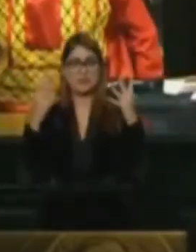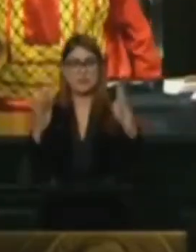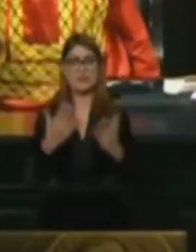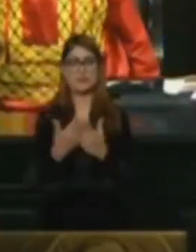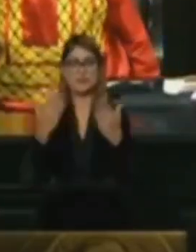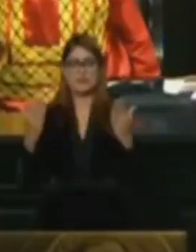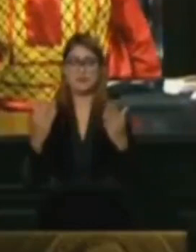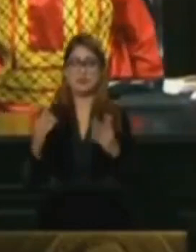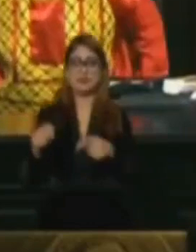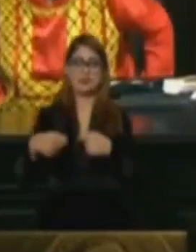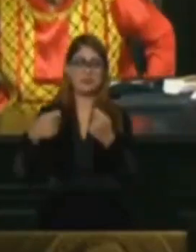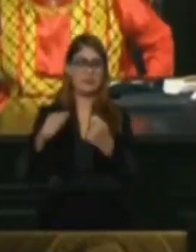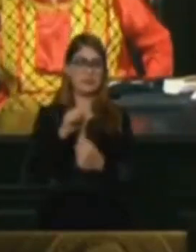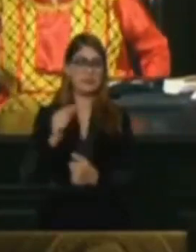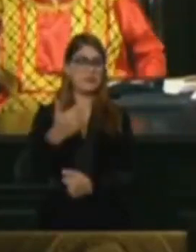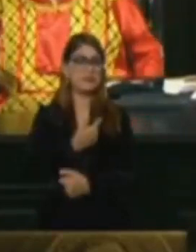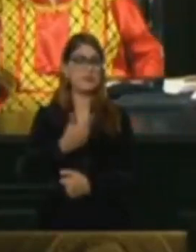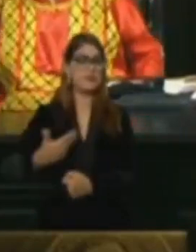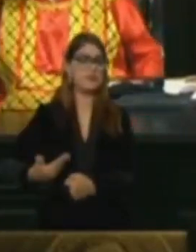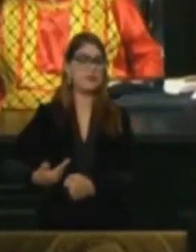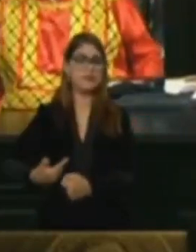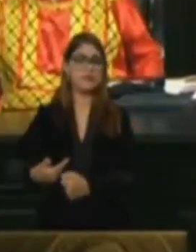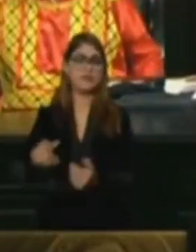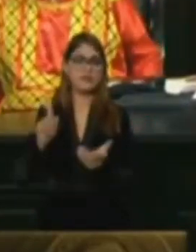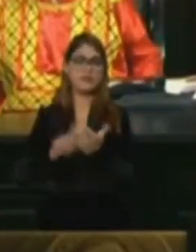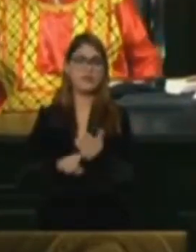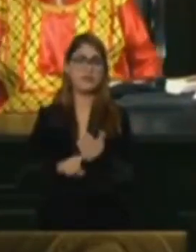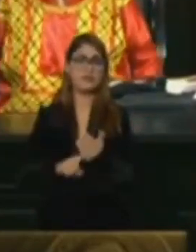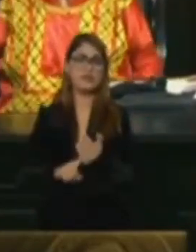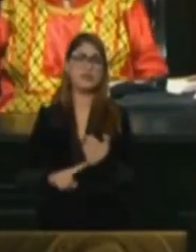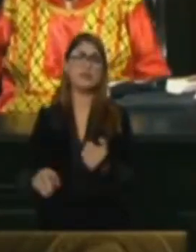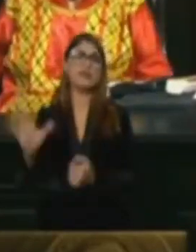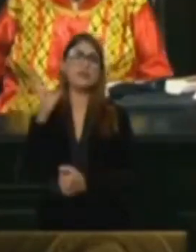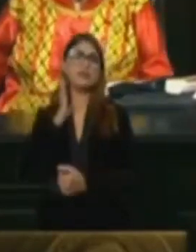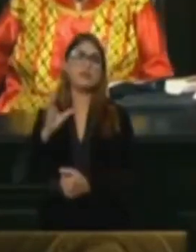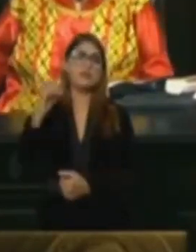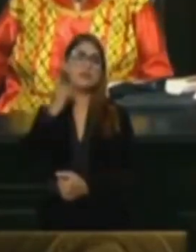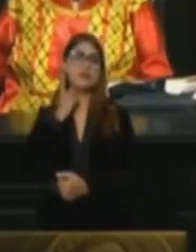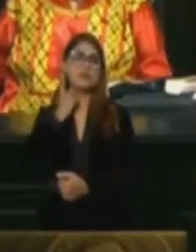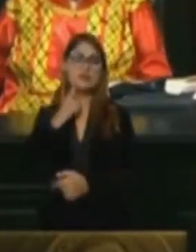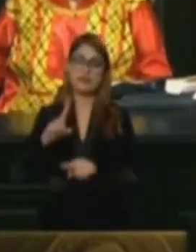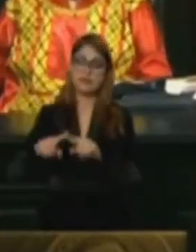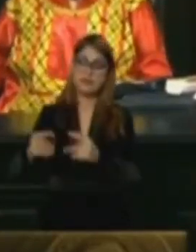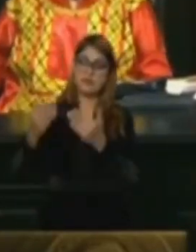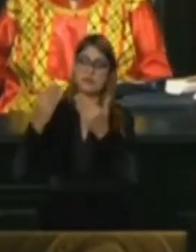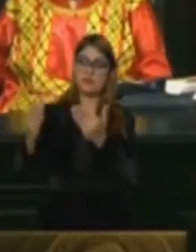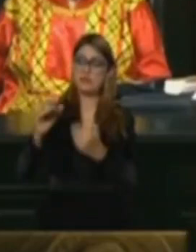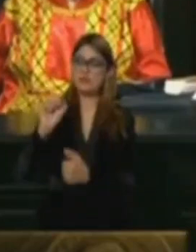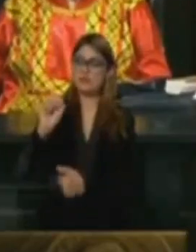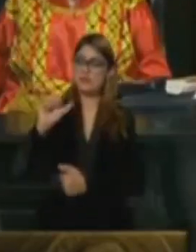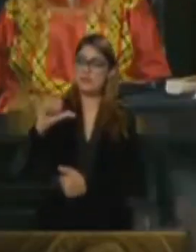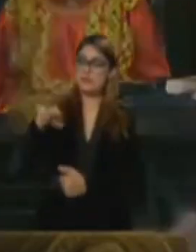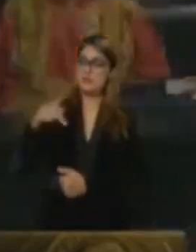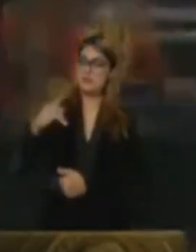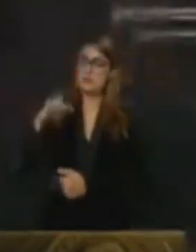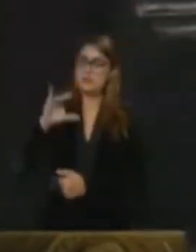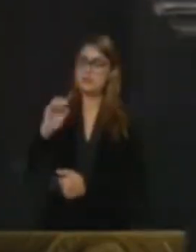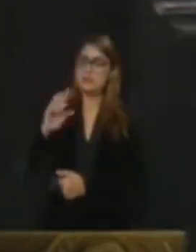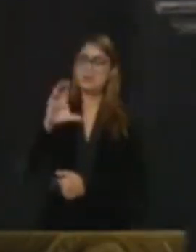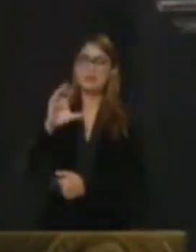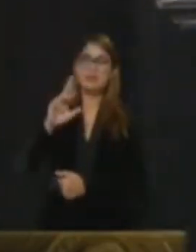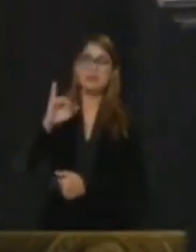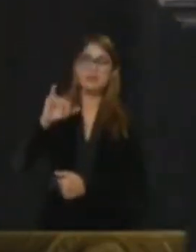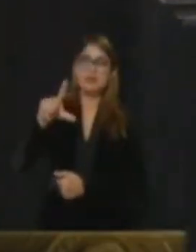Al presidente de la Cámara de Diputados, Santiago Krill Miranda,